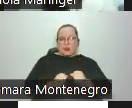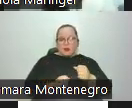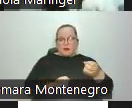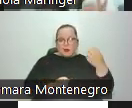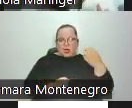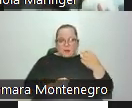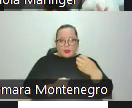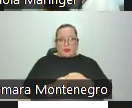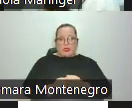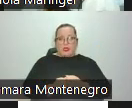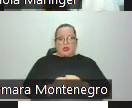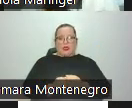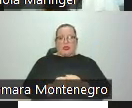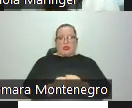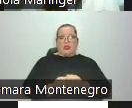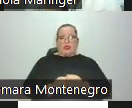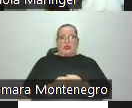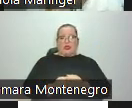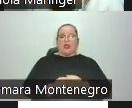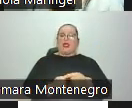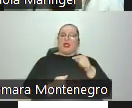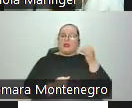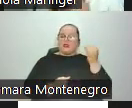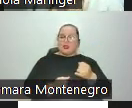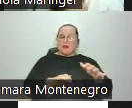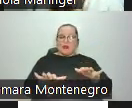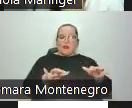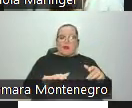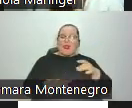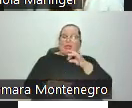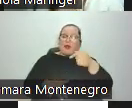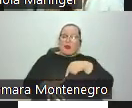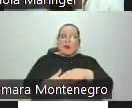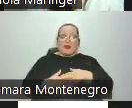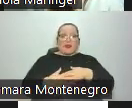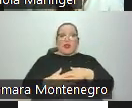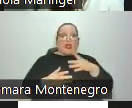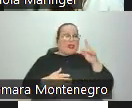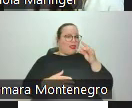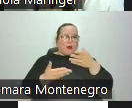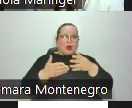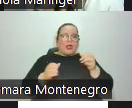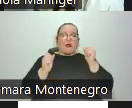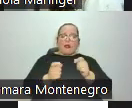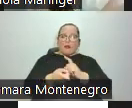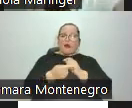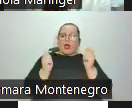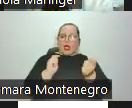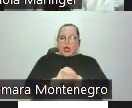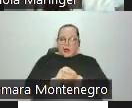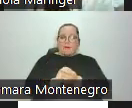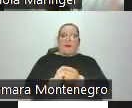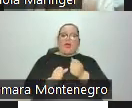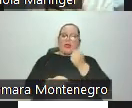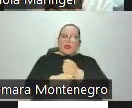mí ese es el tema que me mueve. Siempre estamos a cualquier edad disponible para hacer cambios, para mejorar y de